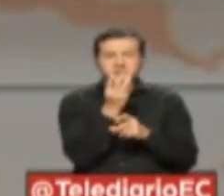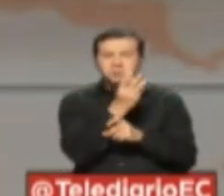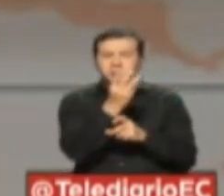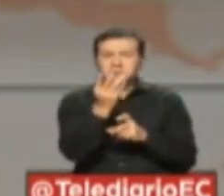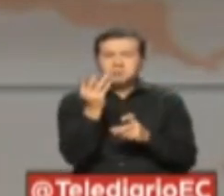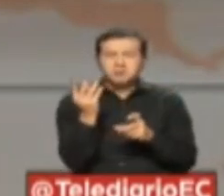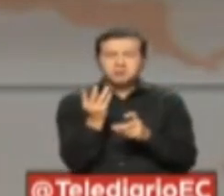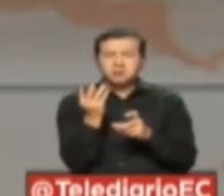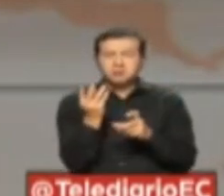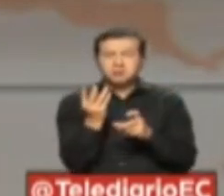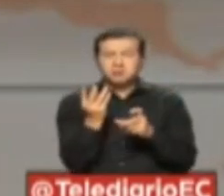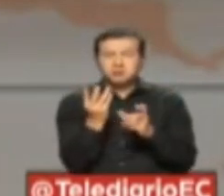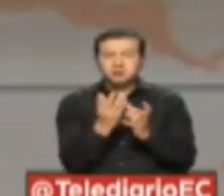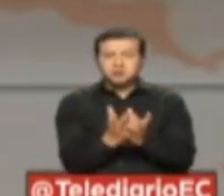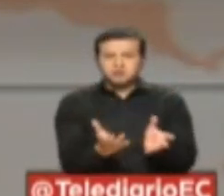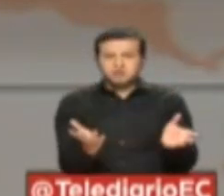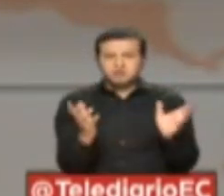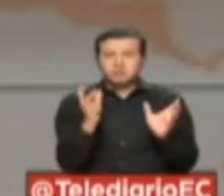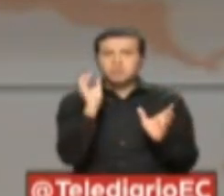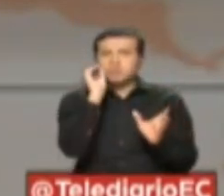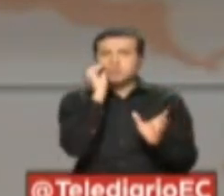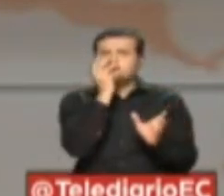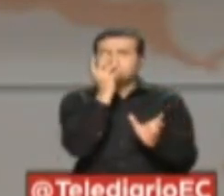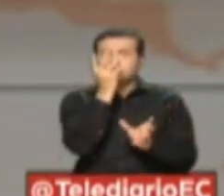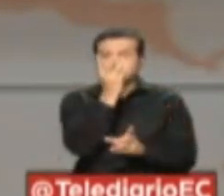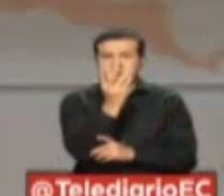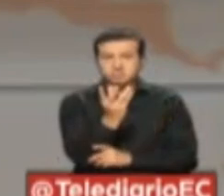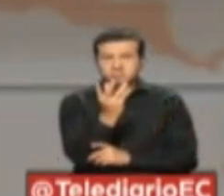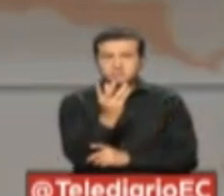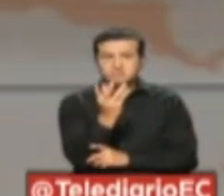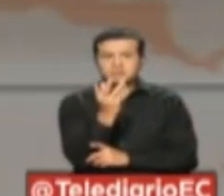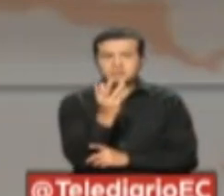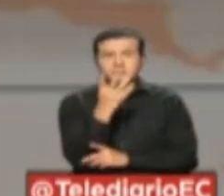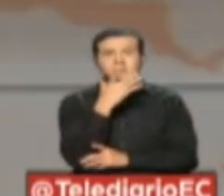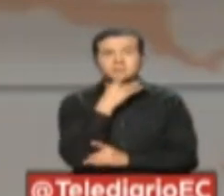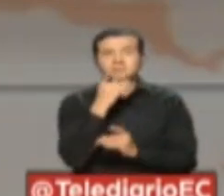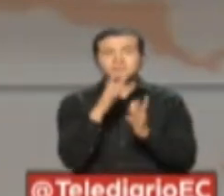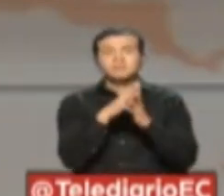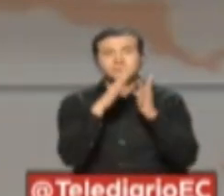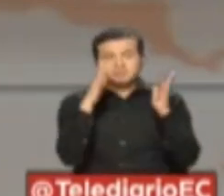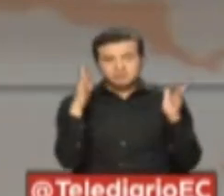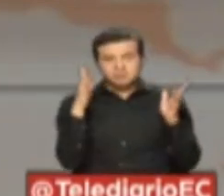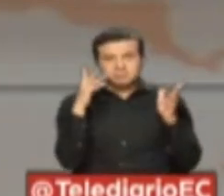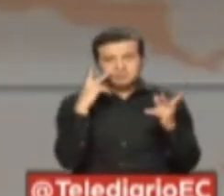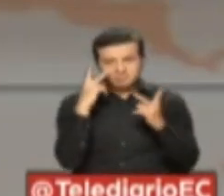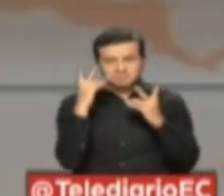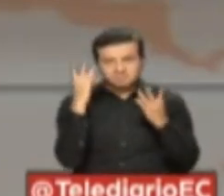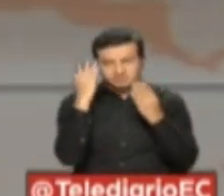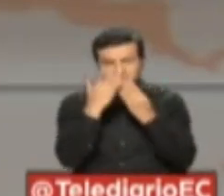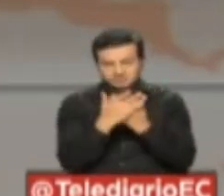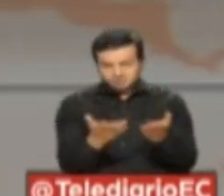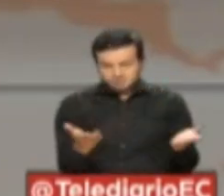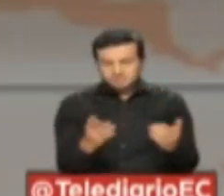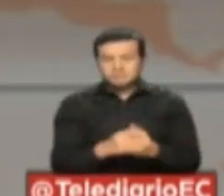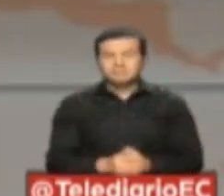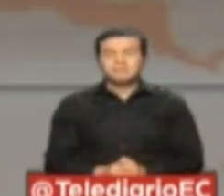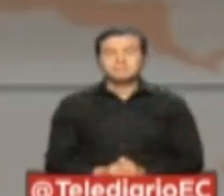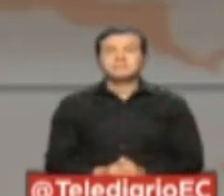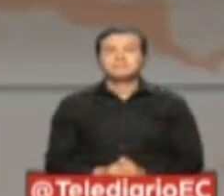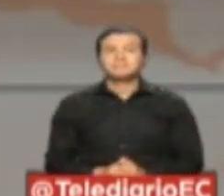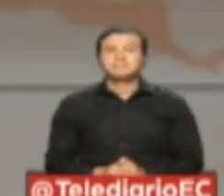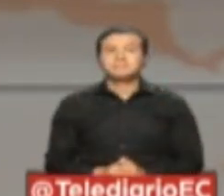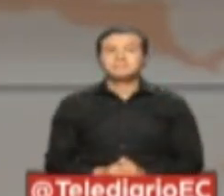arriba de un musgo tiene una flor y eso nos está encantando eso los vamos a expresar también y vamos a